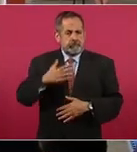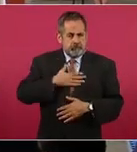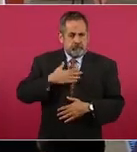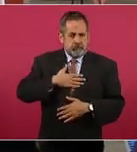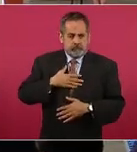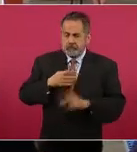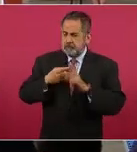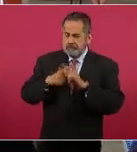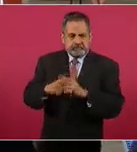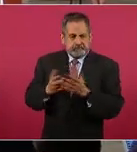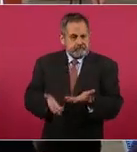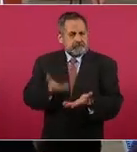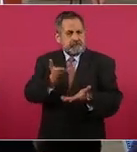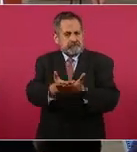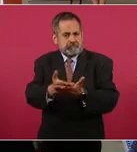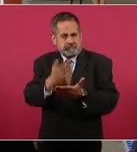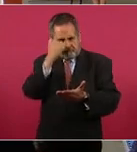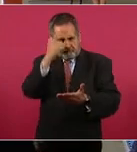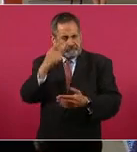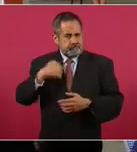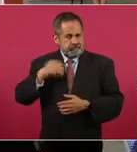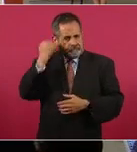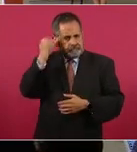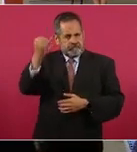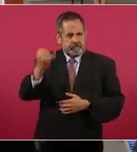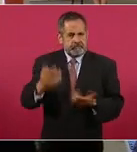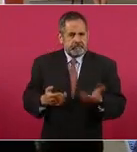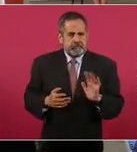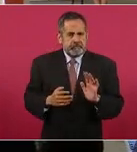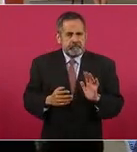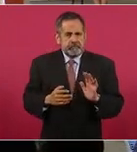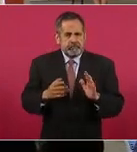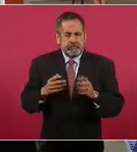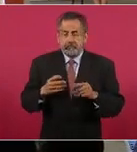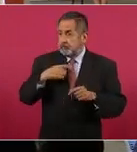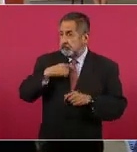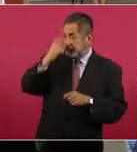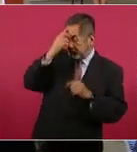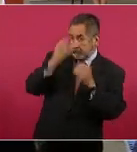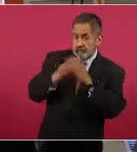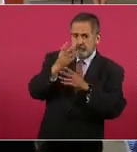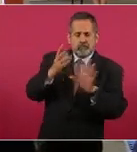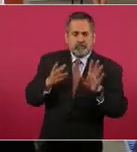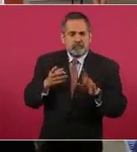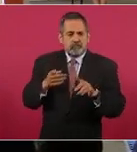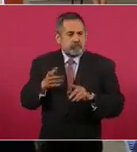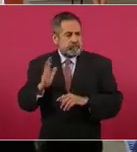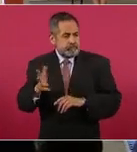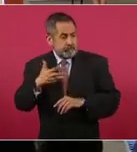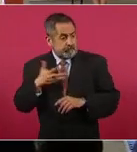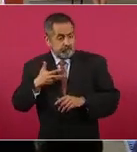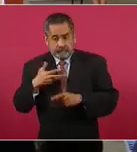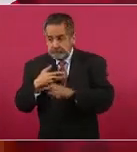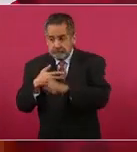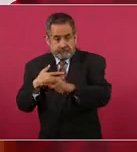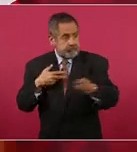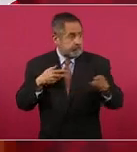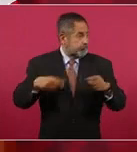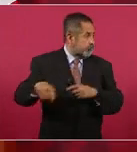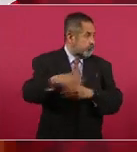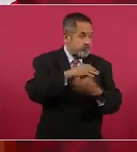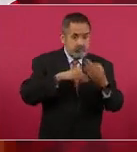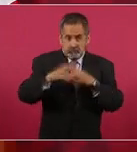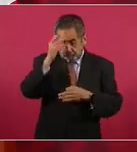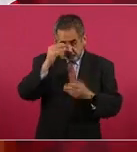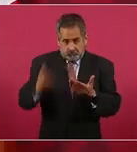fue eso que se pidió. O sea, original mío no creo que haya habido nada, sino que es poner en marcha lo que se pidió entre todos.